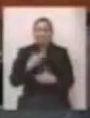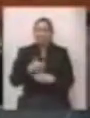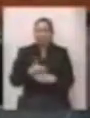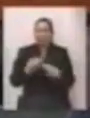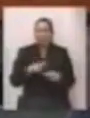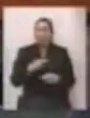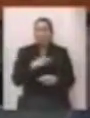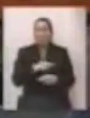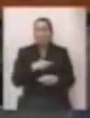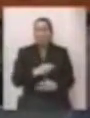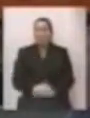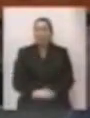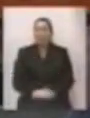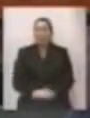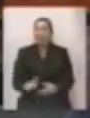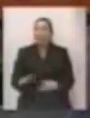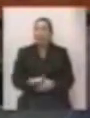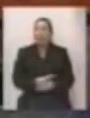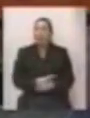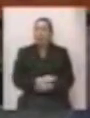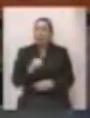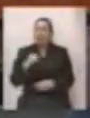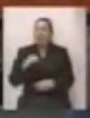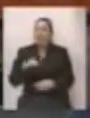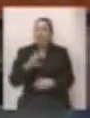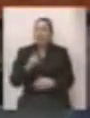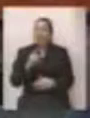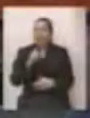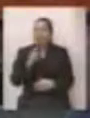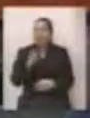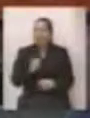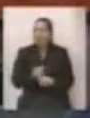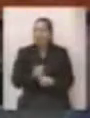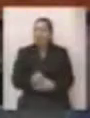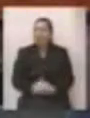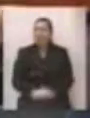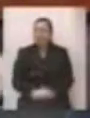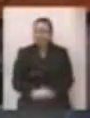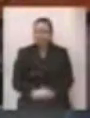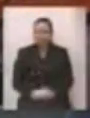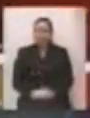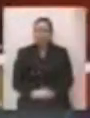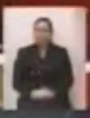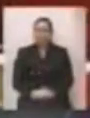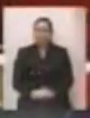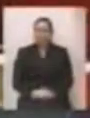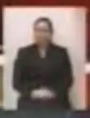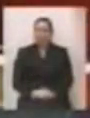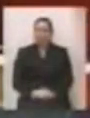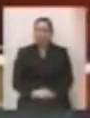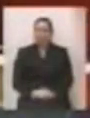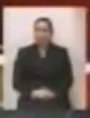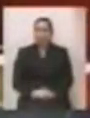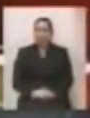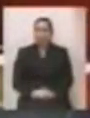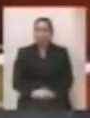es obligación moral nuestra completar el servicio de una municipalidad que tampoco ha hecho su trabajo. Gracias, señor presidente. Gracias, congresista